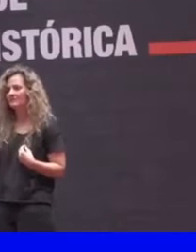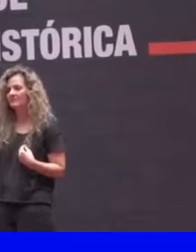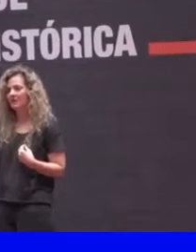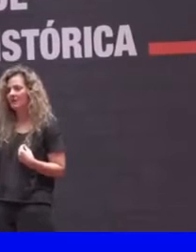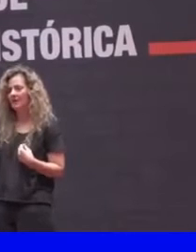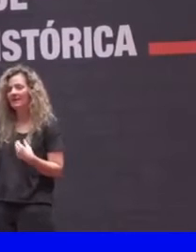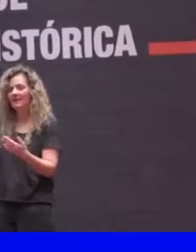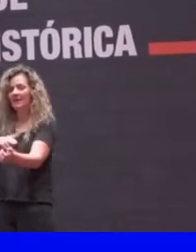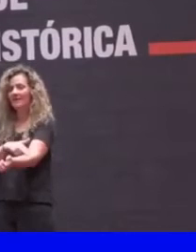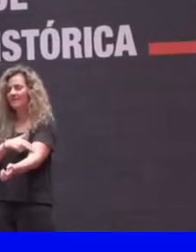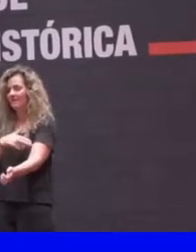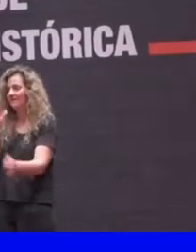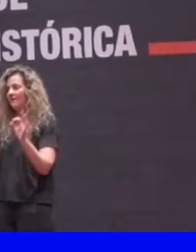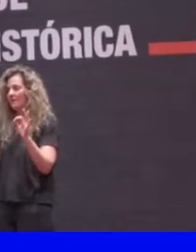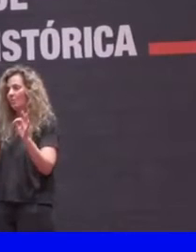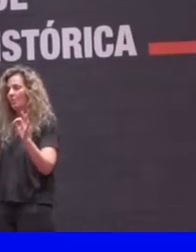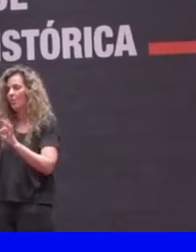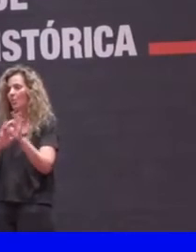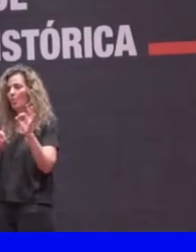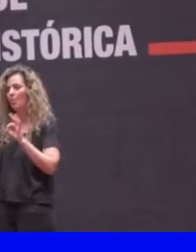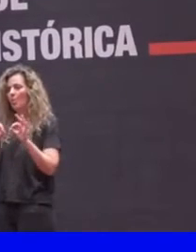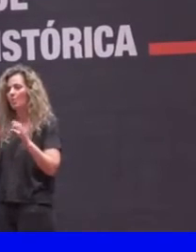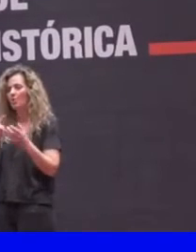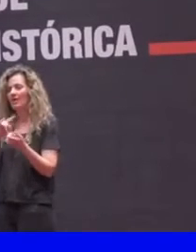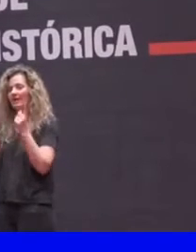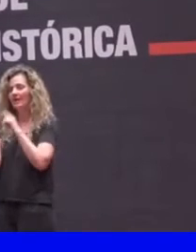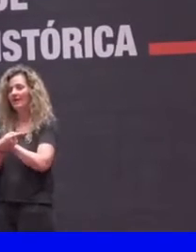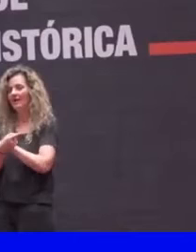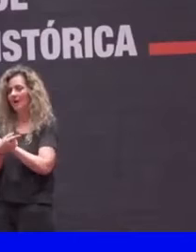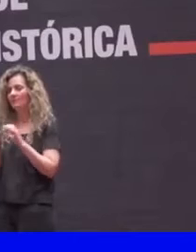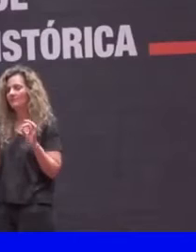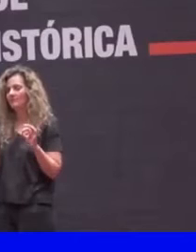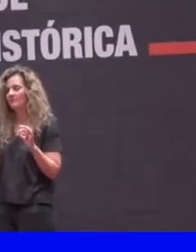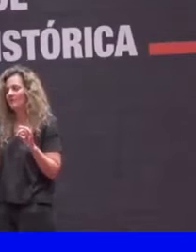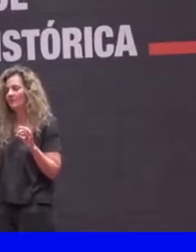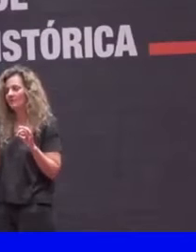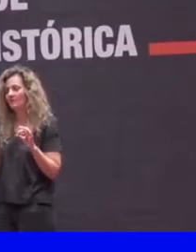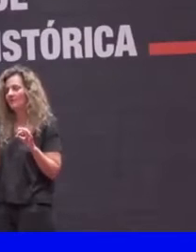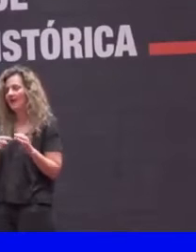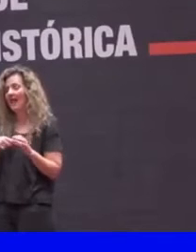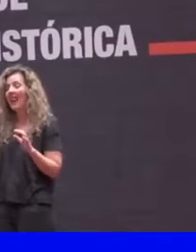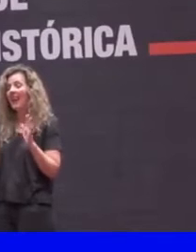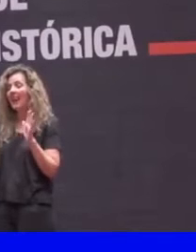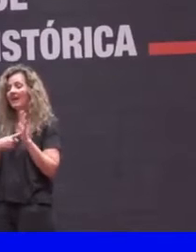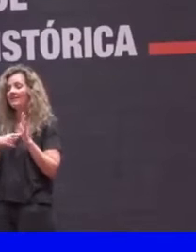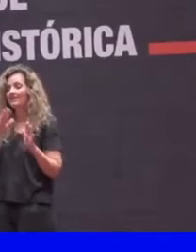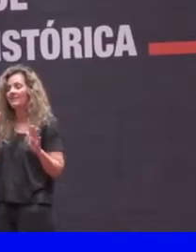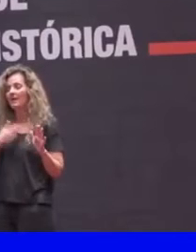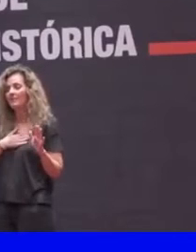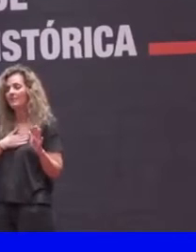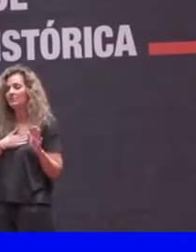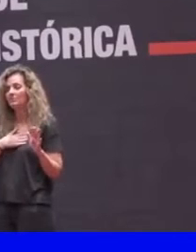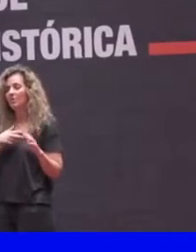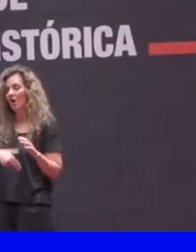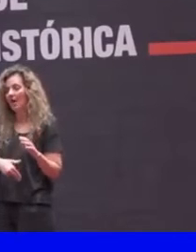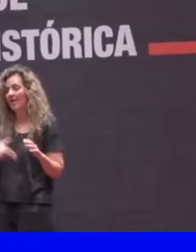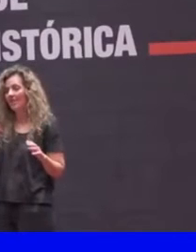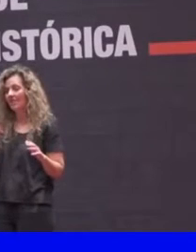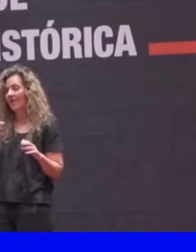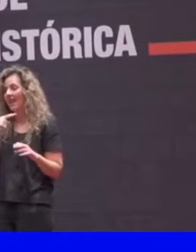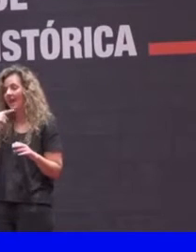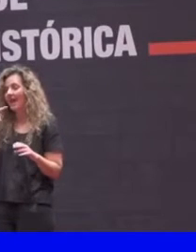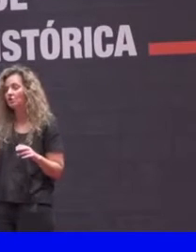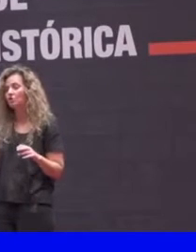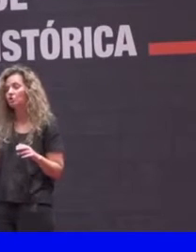franquismo. Non houve un cambio sustancial, non houve unha transición. Se une a Lei de Patrimonio Nacional do ano 40 e a Lei de Patrimonio Nacional